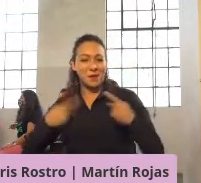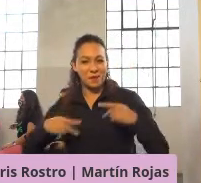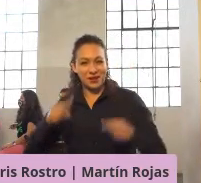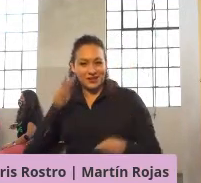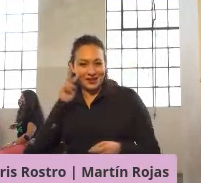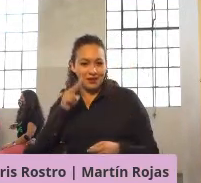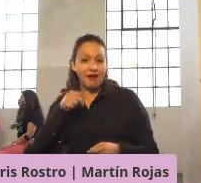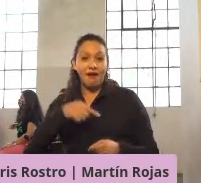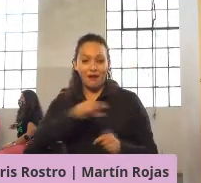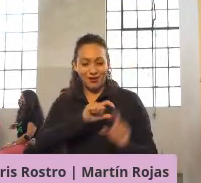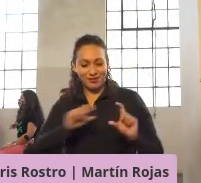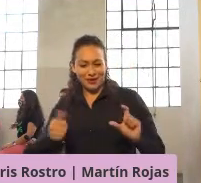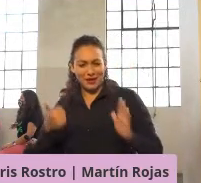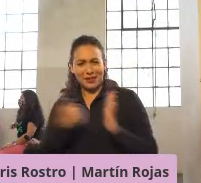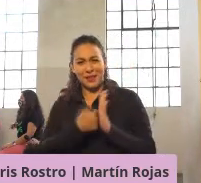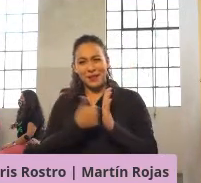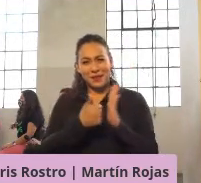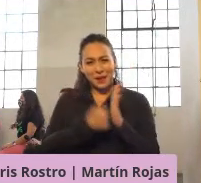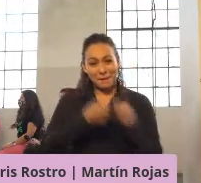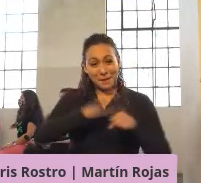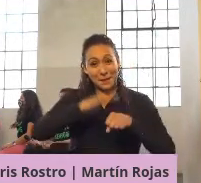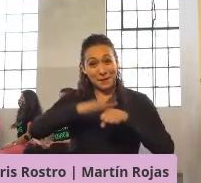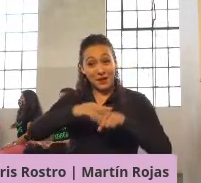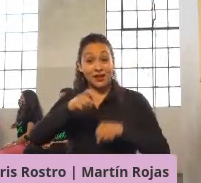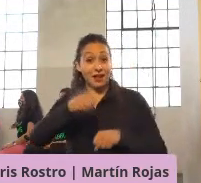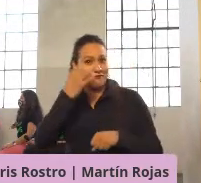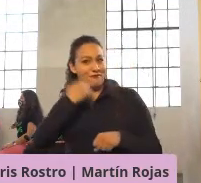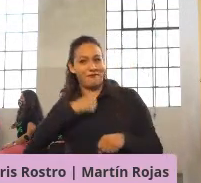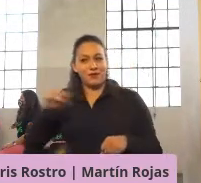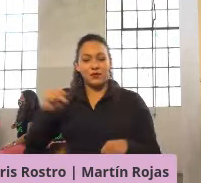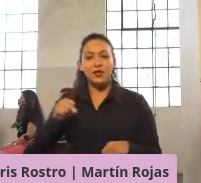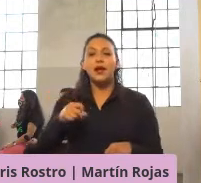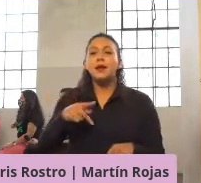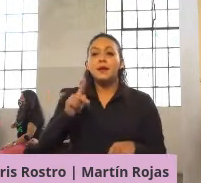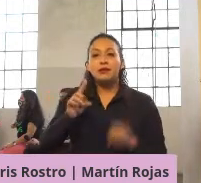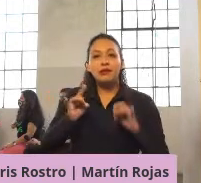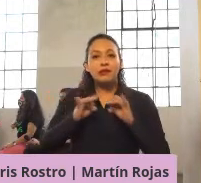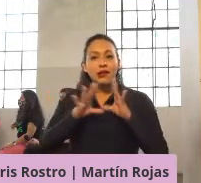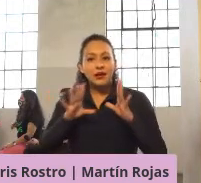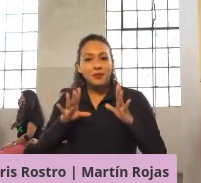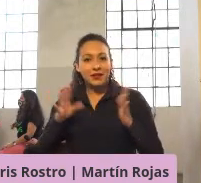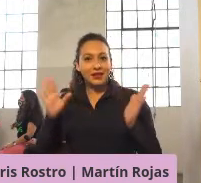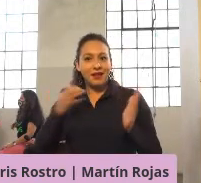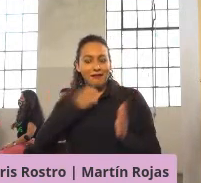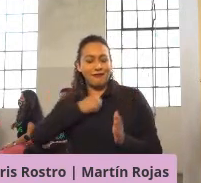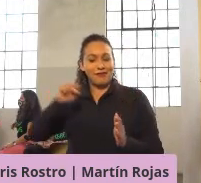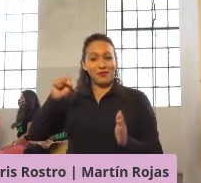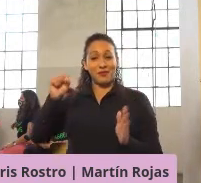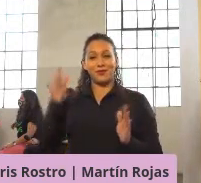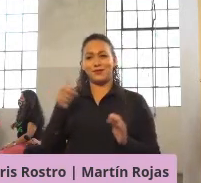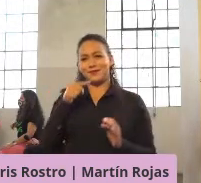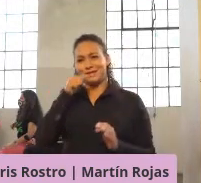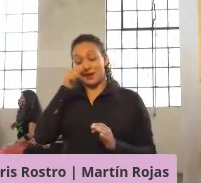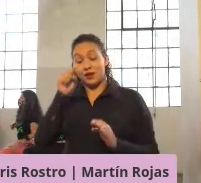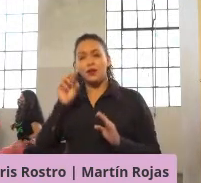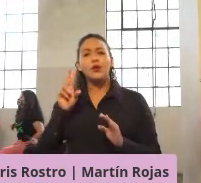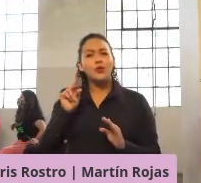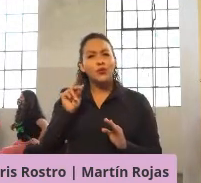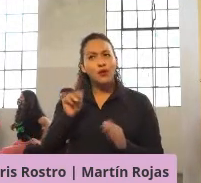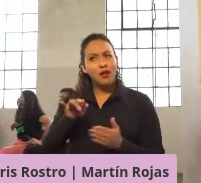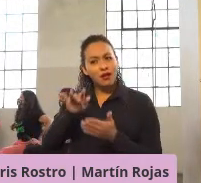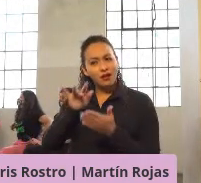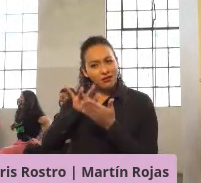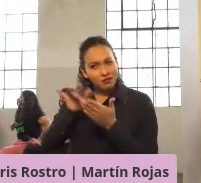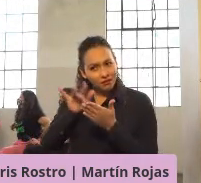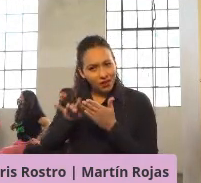como que se puede perder el piso de cuáles son los objetivos, ¿no? Y, o sea, no pensar, o sea, evidentemente